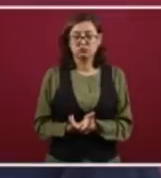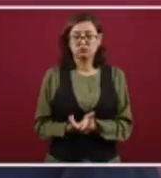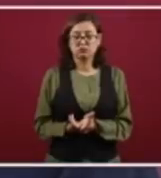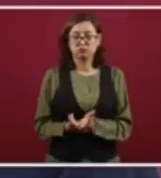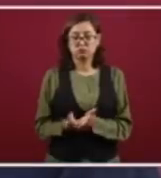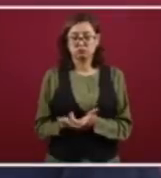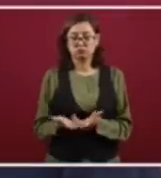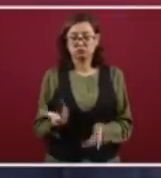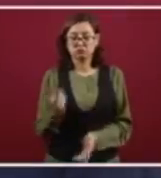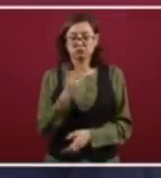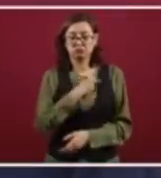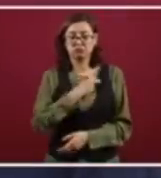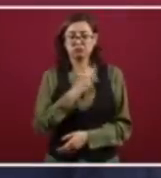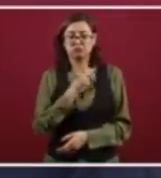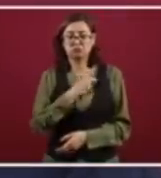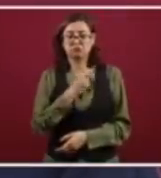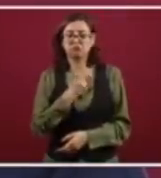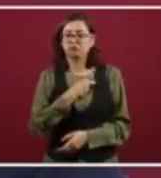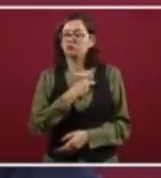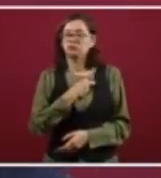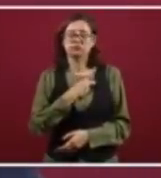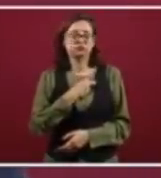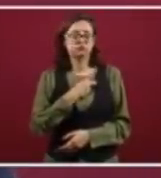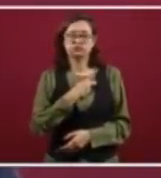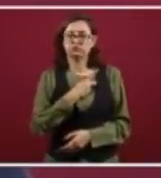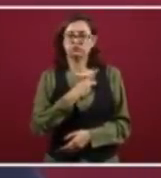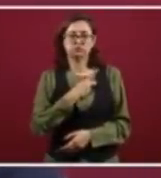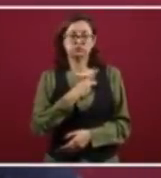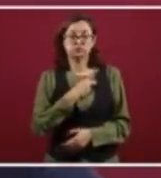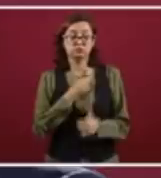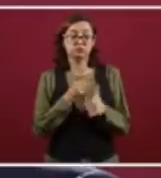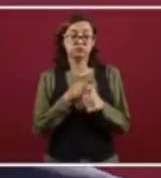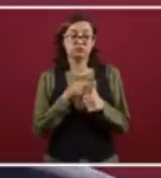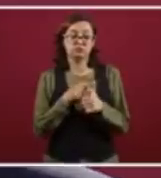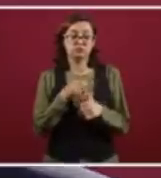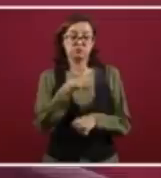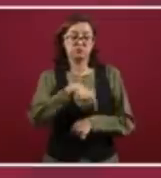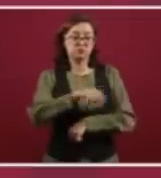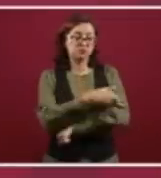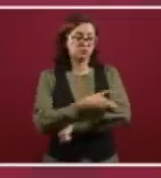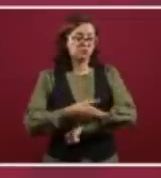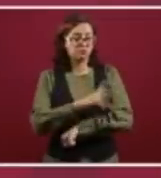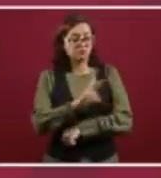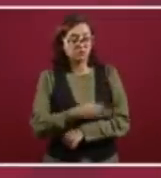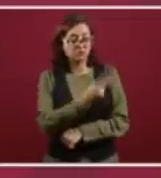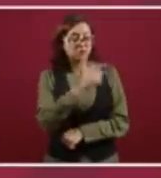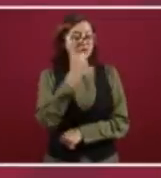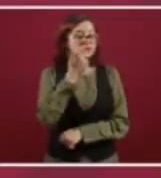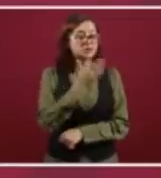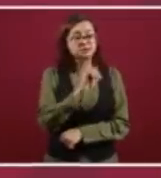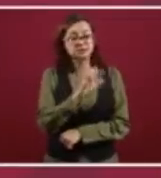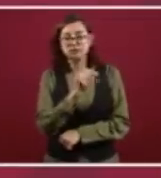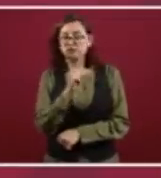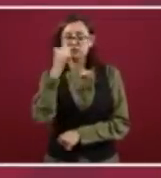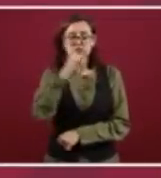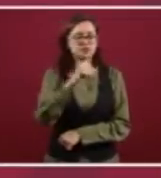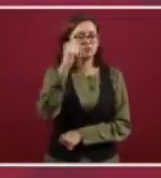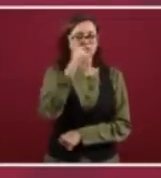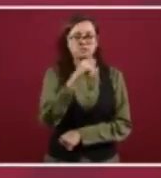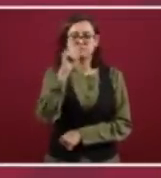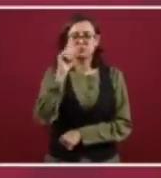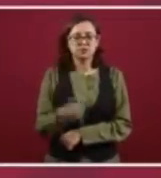acciones sin consulta, sin la voluntad de los familiares, en todos los casos.